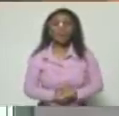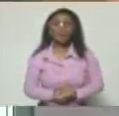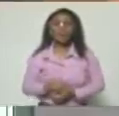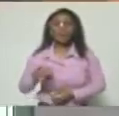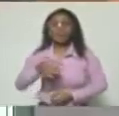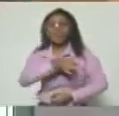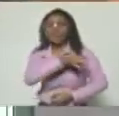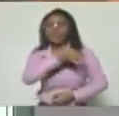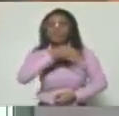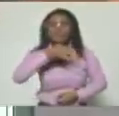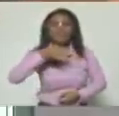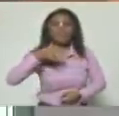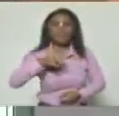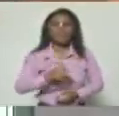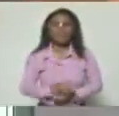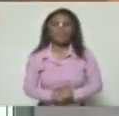excelencia